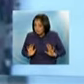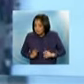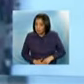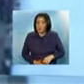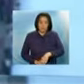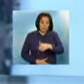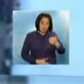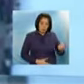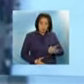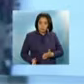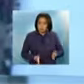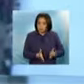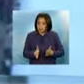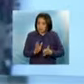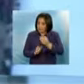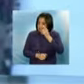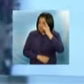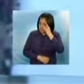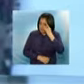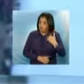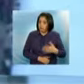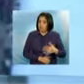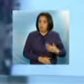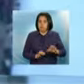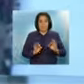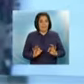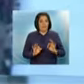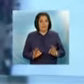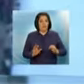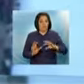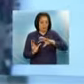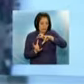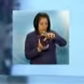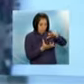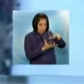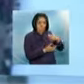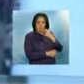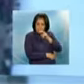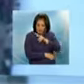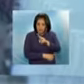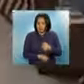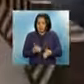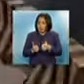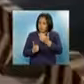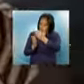hay otras carreteras consideradas como las más peligrosas del mundo. Vea cuáles son.